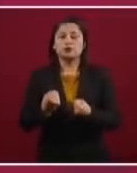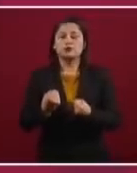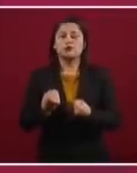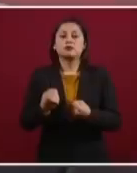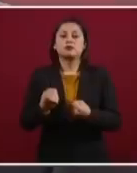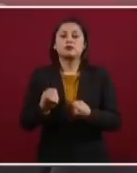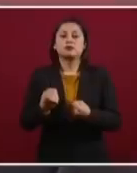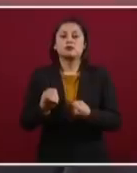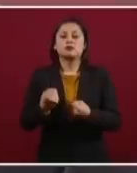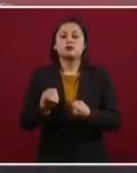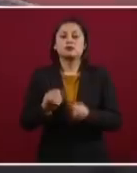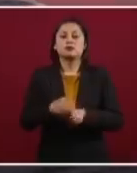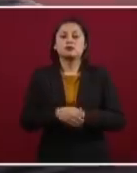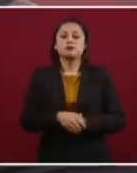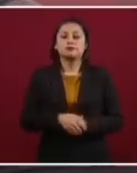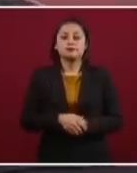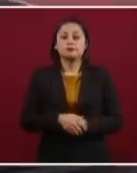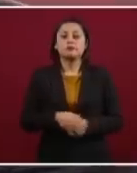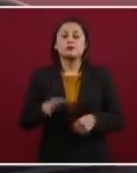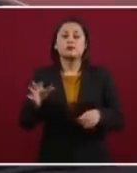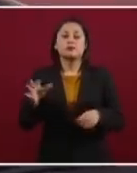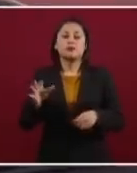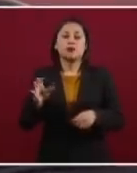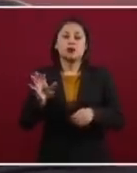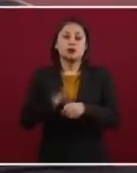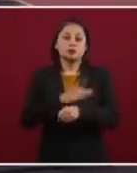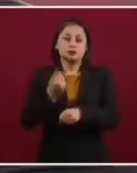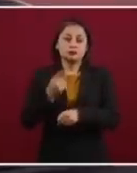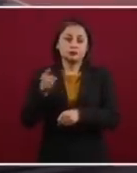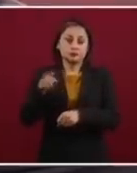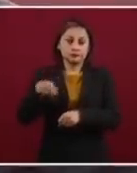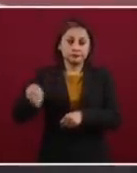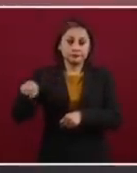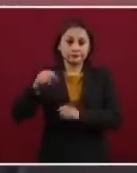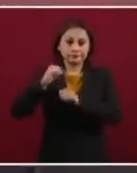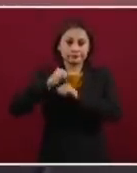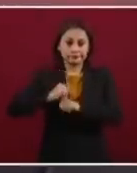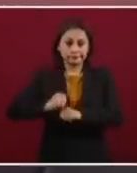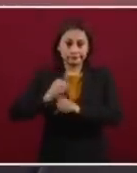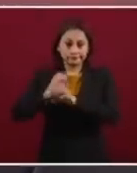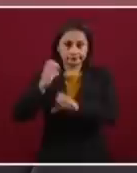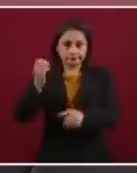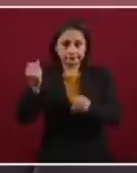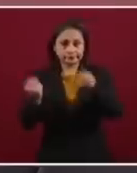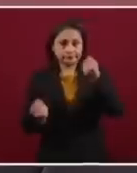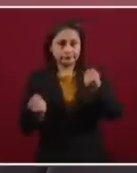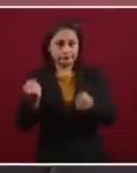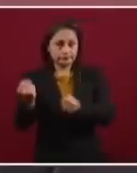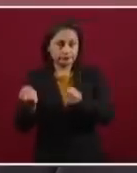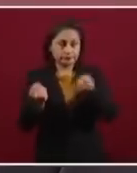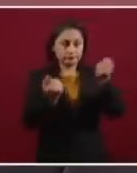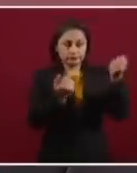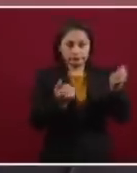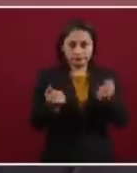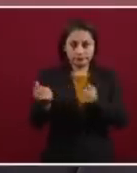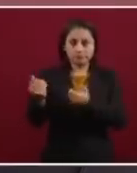aunque este les perjudica a ellos que son transportistas